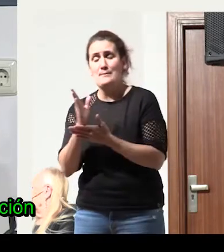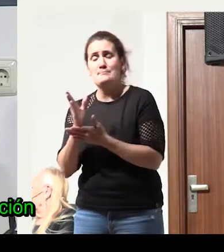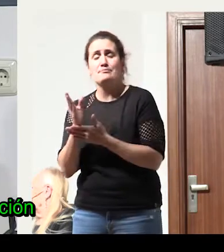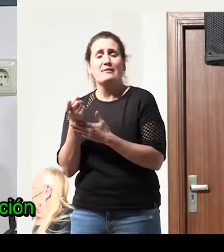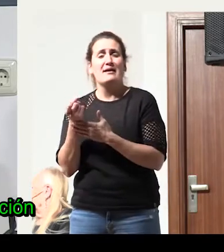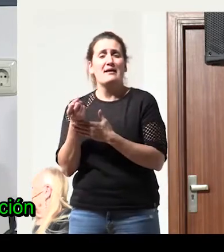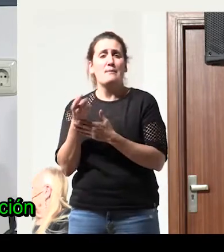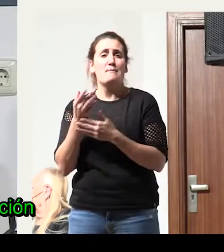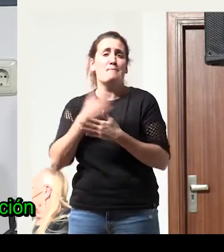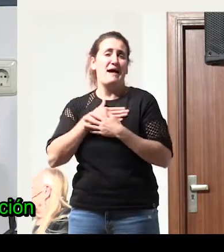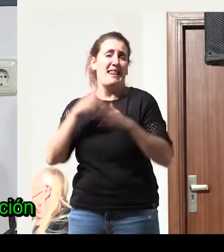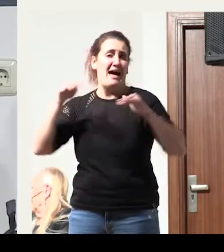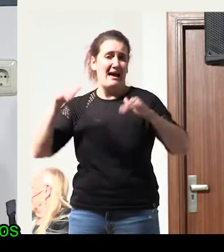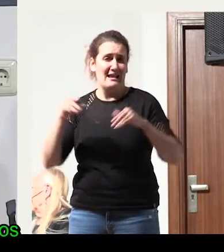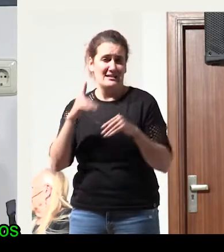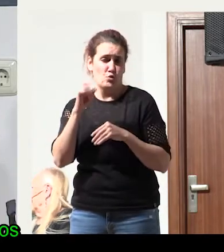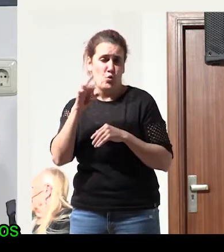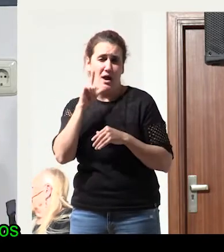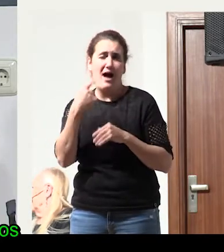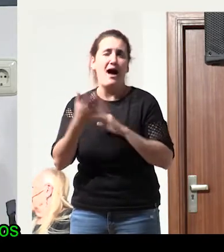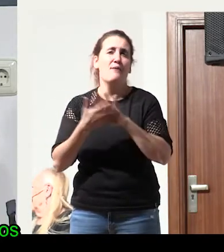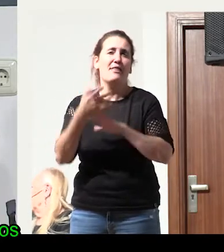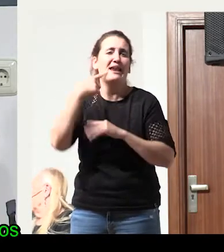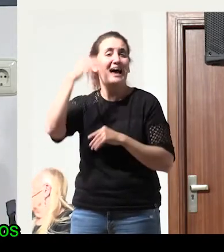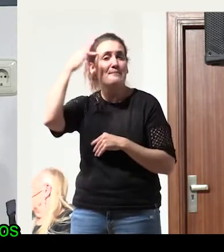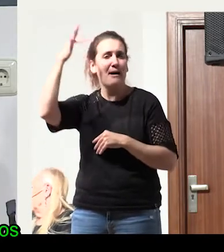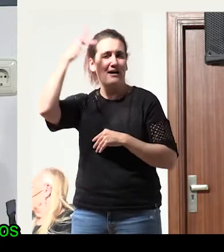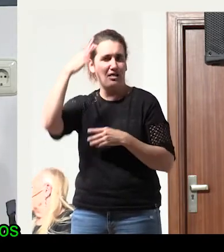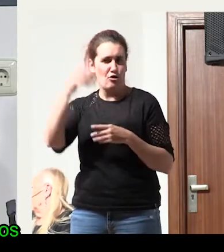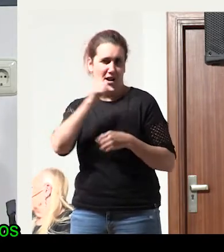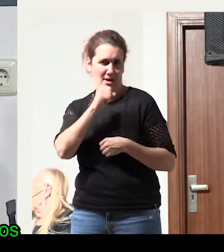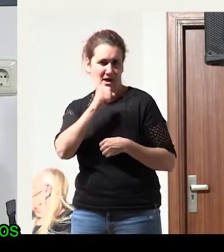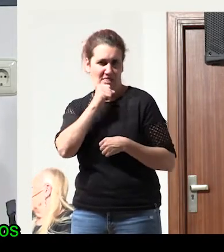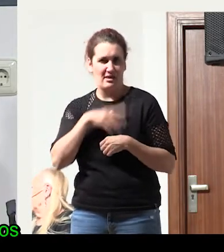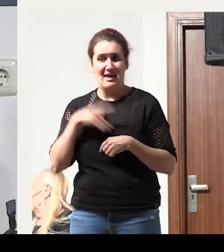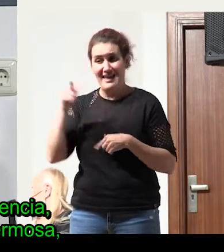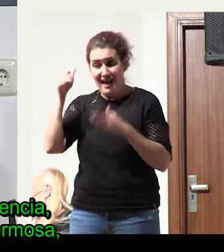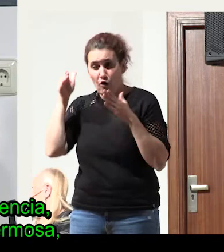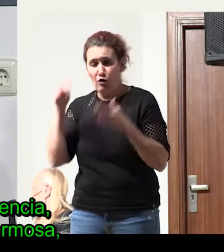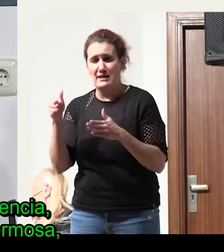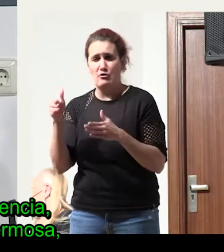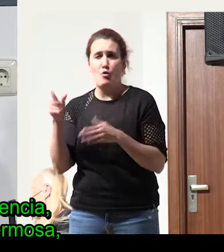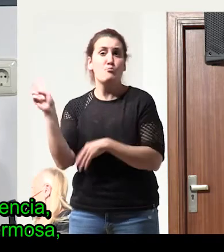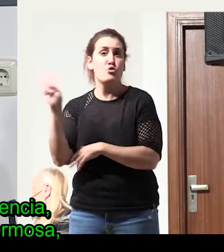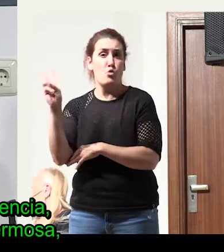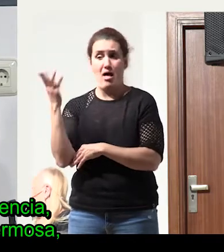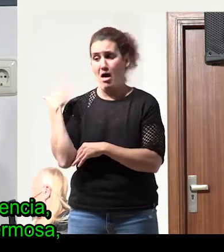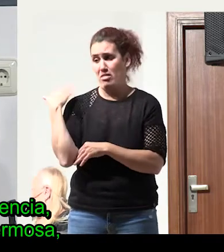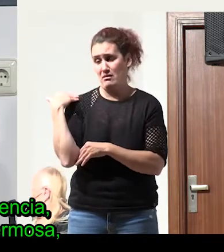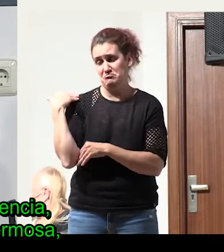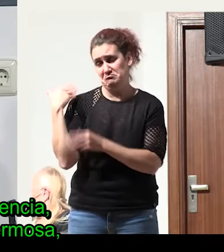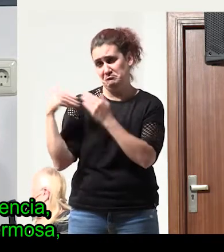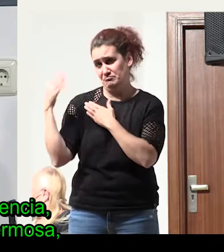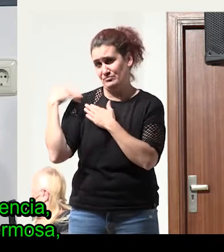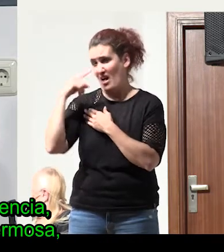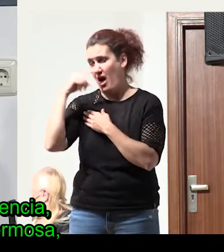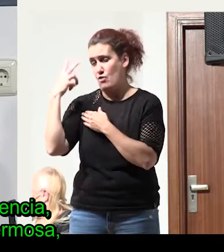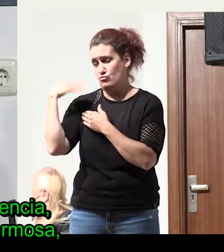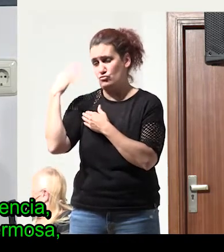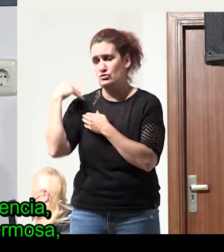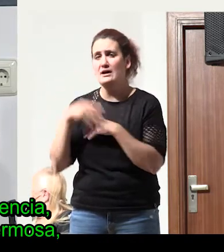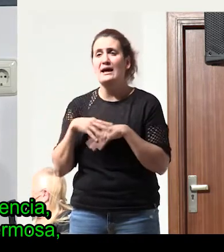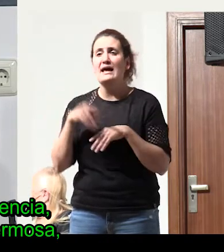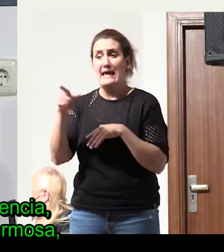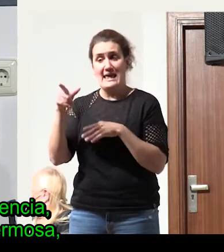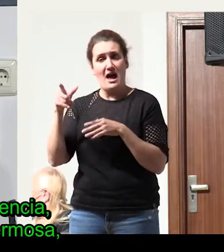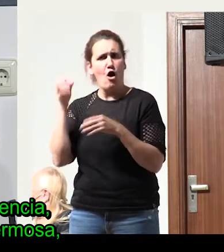la imaginación en la vejez, ¿no? Ella en concreto se quedó viuda hace unos años, y entonces ella en alguna conferencia ha dicho, y me